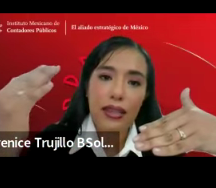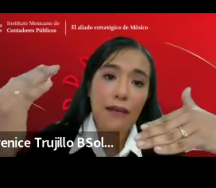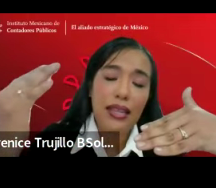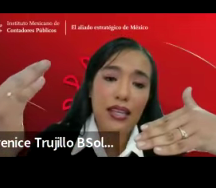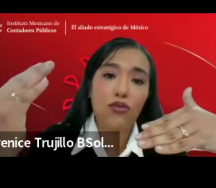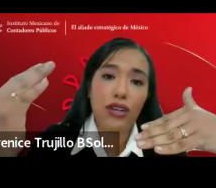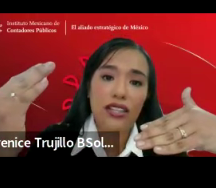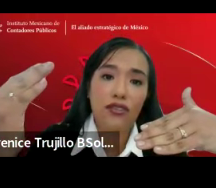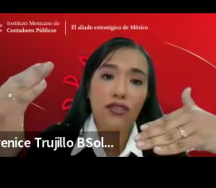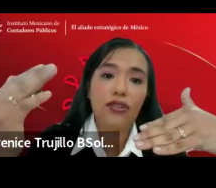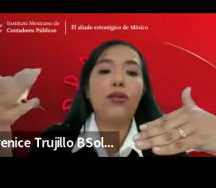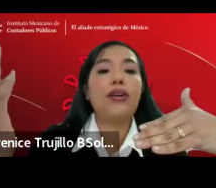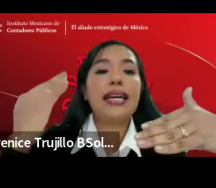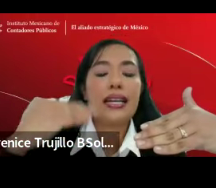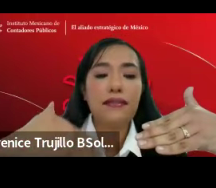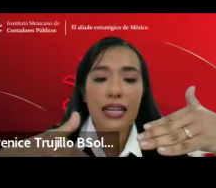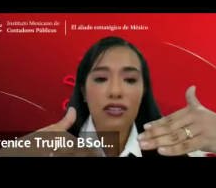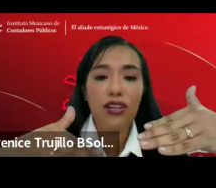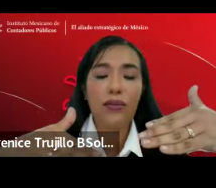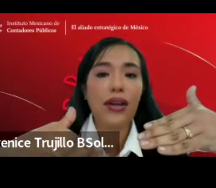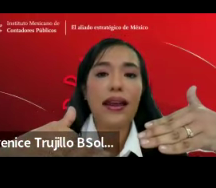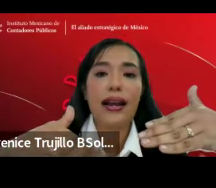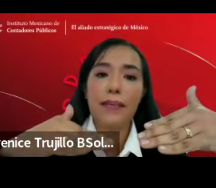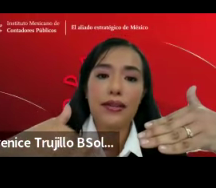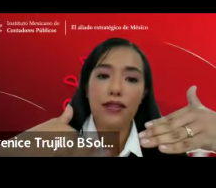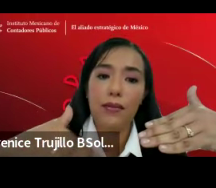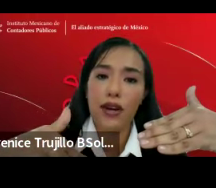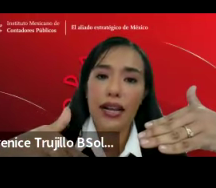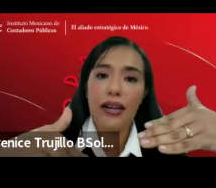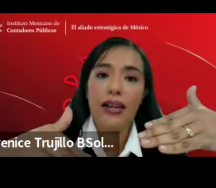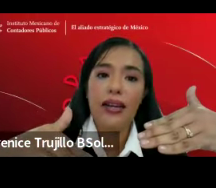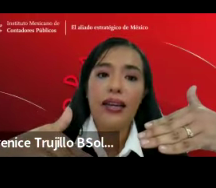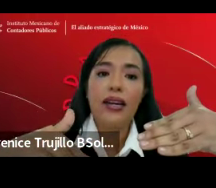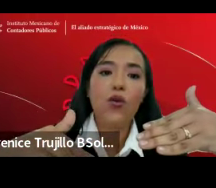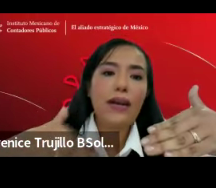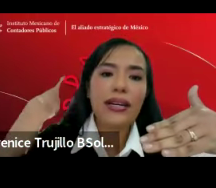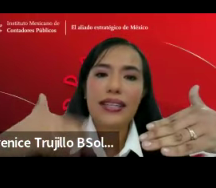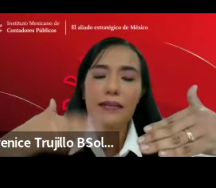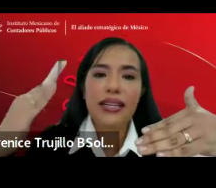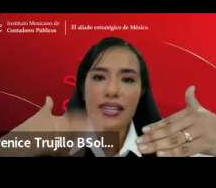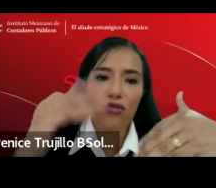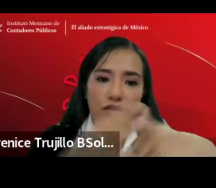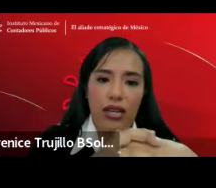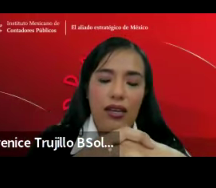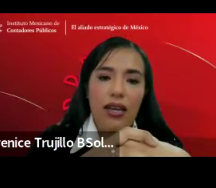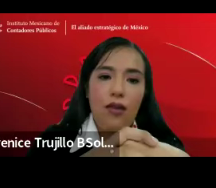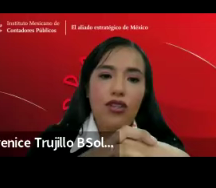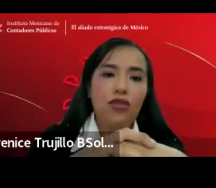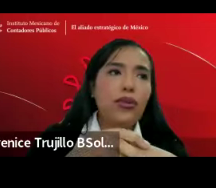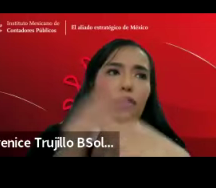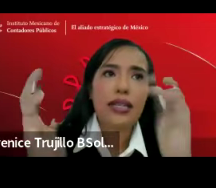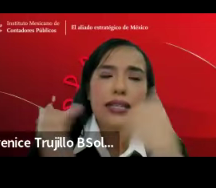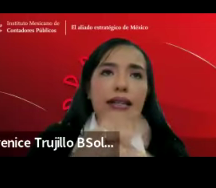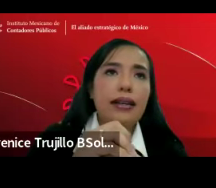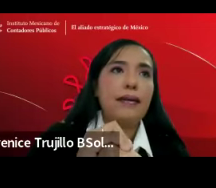que me dé su donación? ¿O qué calificación le voy a dar a la persona moral? ¿Cuál va a ser más riesgosa?